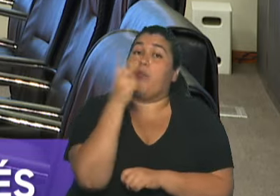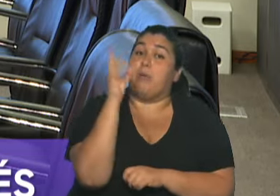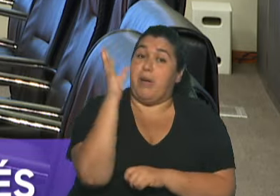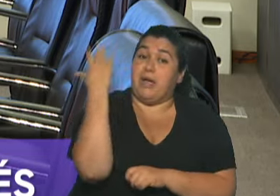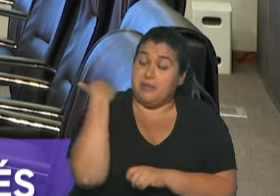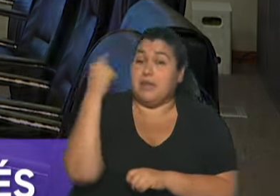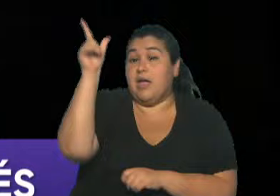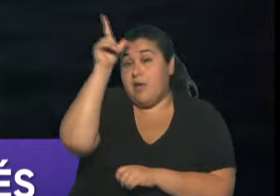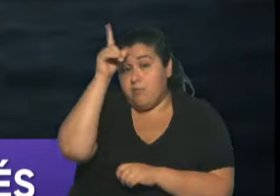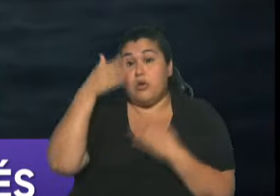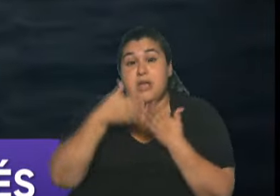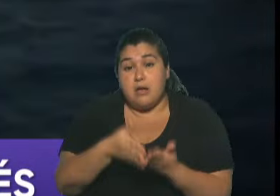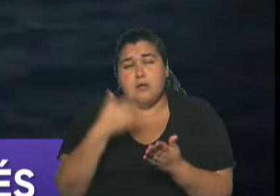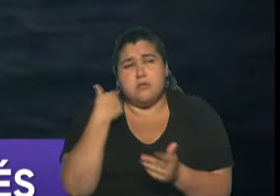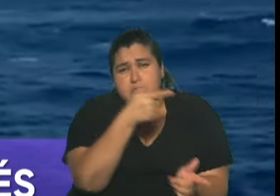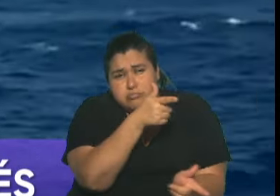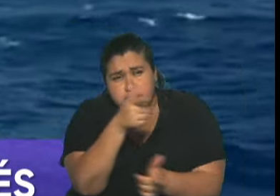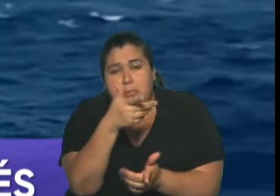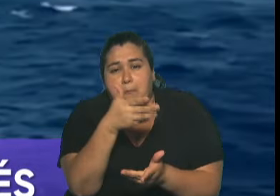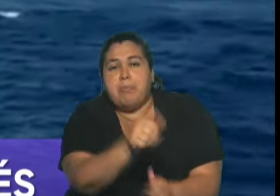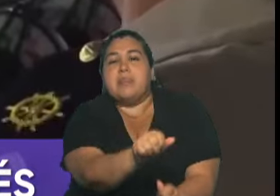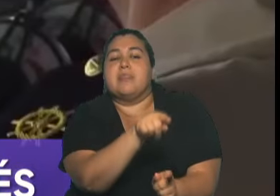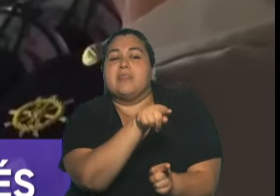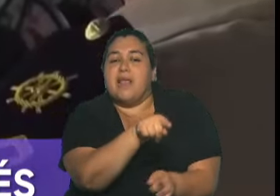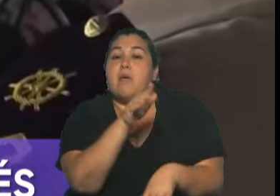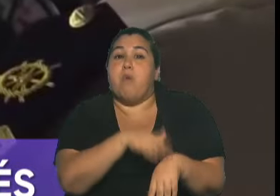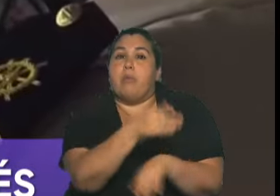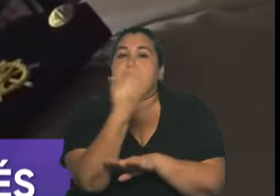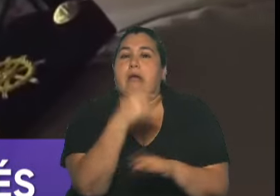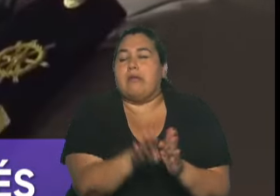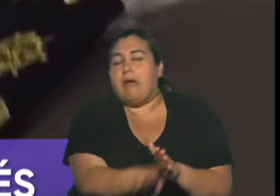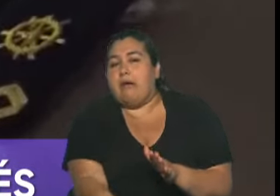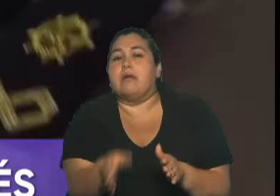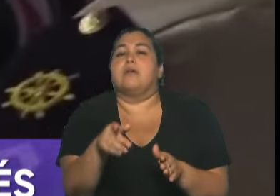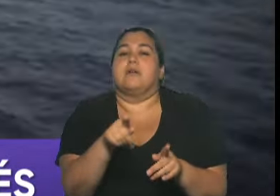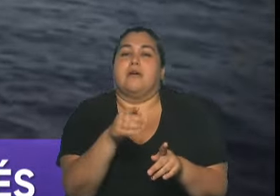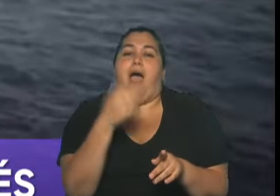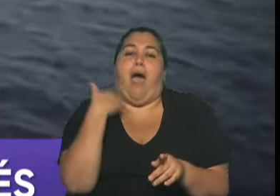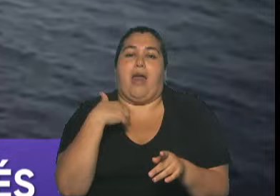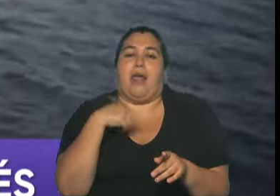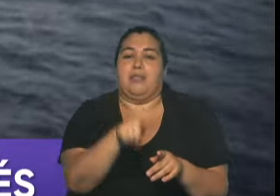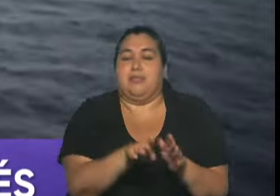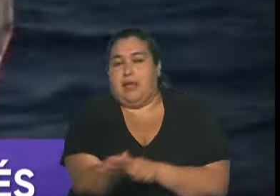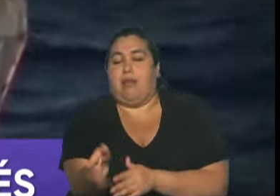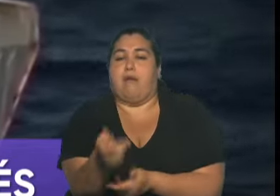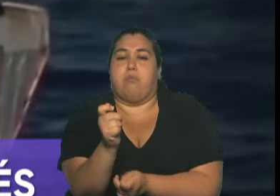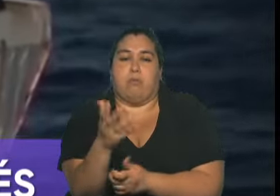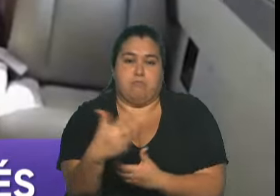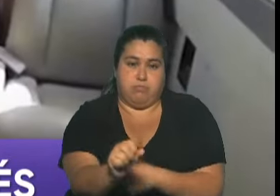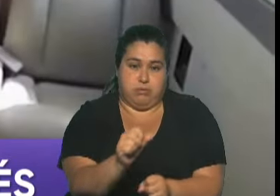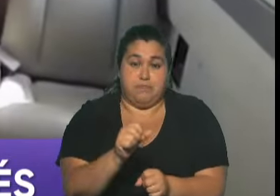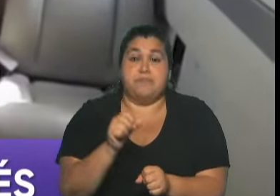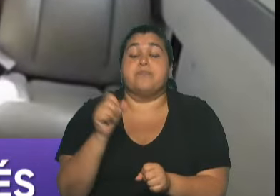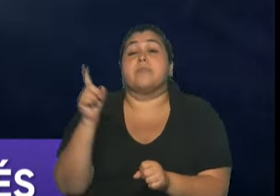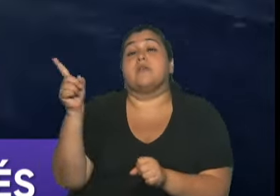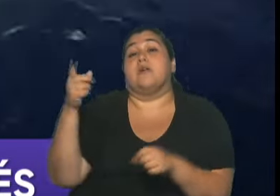lo capturó en oportunidad de haber estado realizando tarea de pesca ilegal dentro de la zona económica exclusiva un guardacosta nuestro tiene que estar en